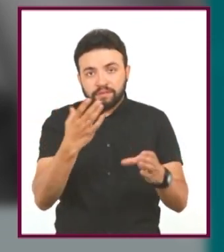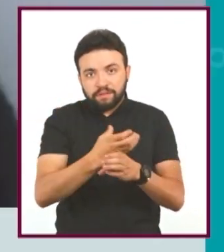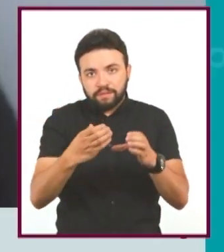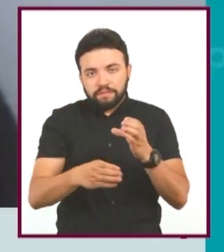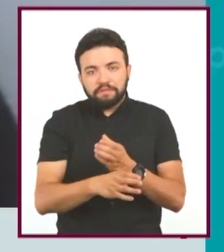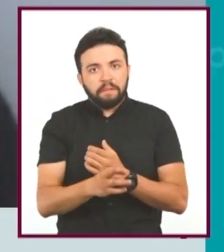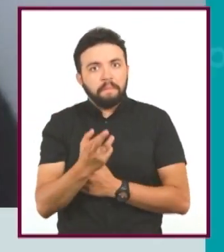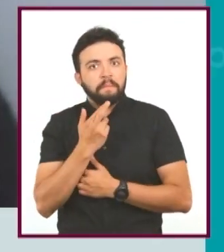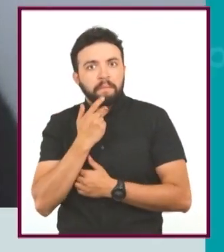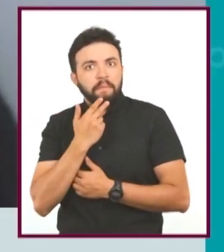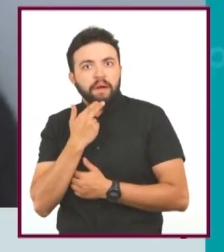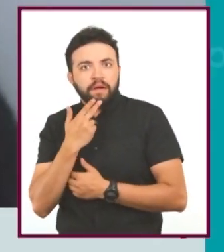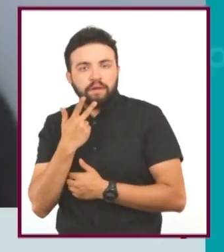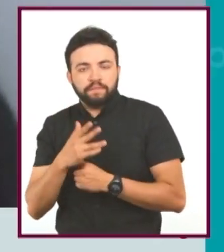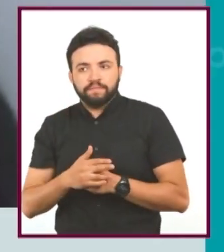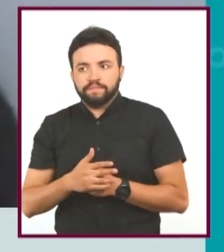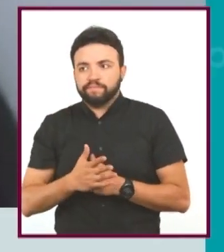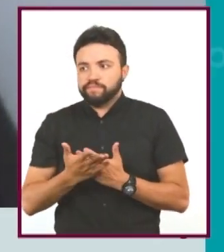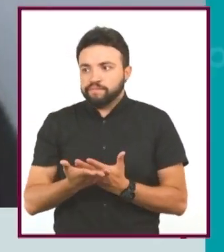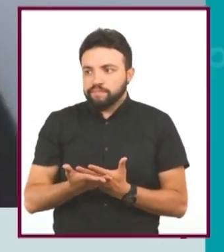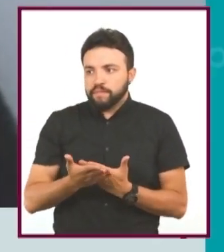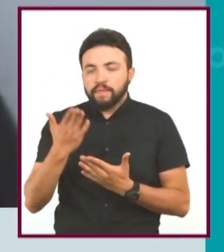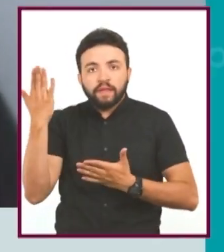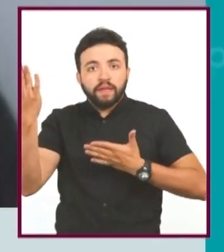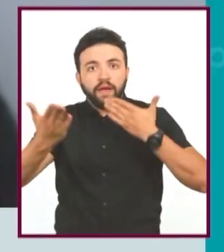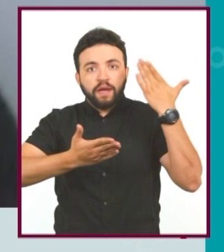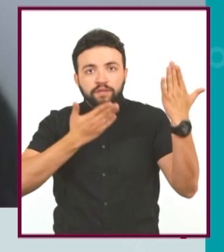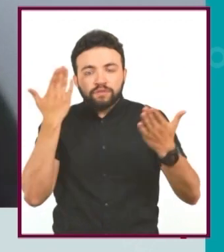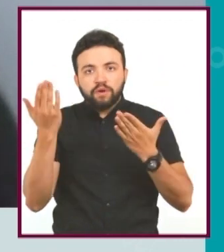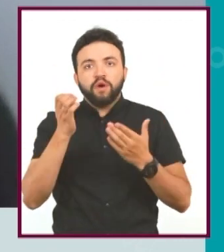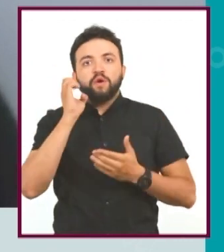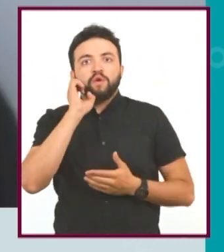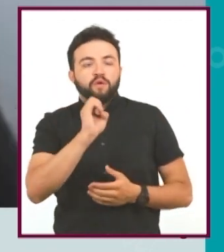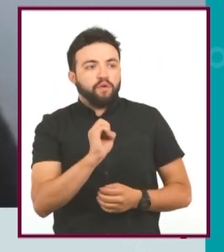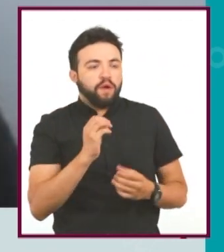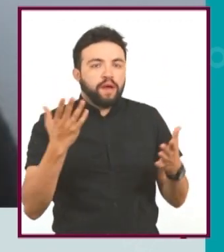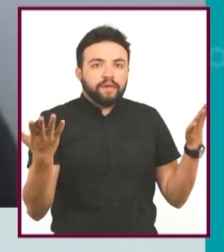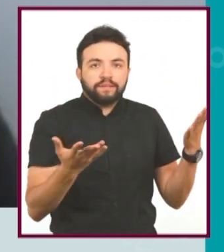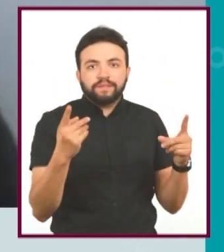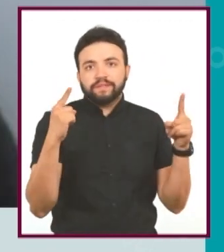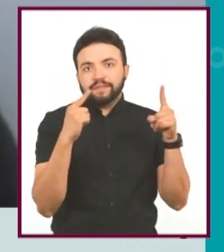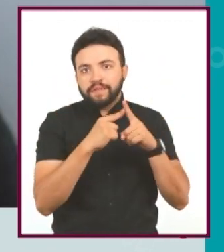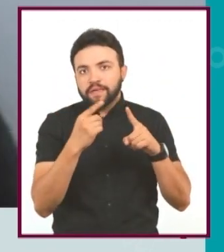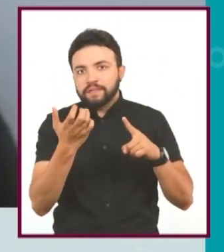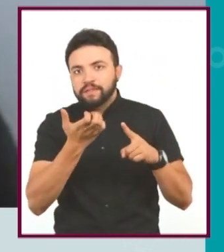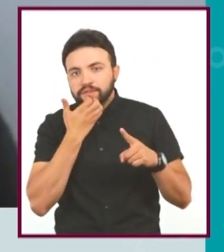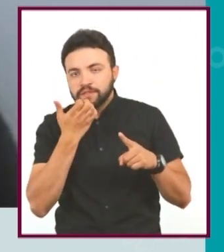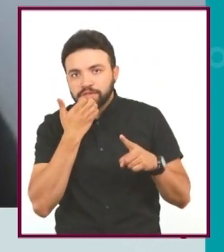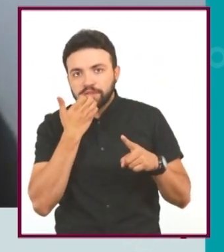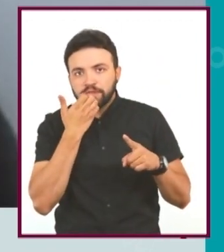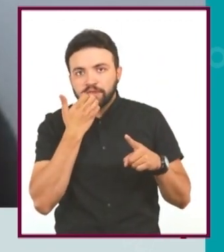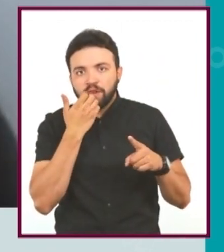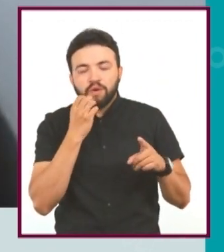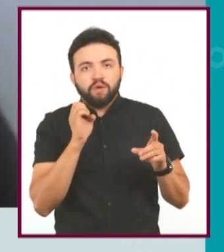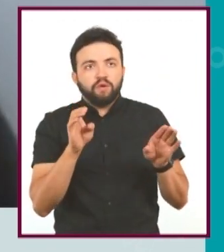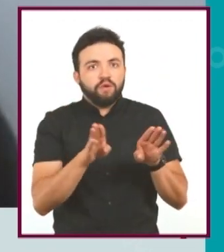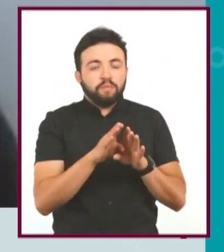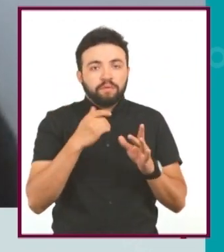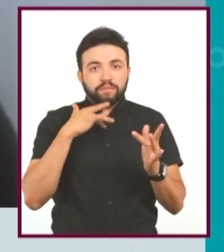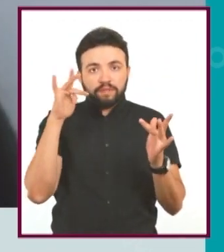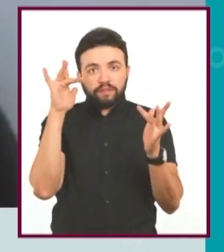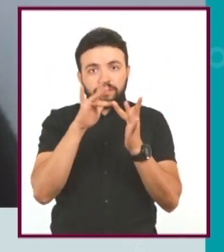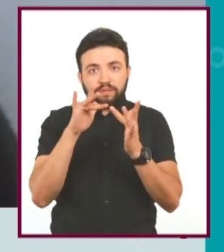mejor. Estudiar o hacer tareas de la escuela, a estar en contacto conmigo misma